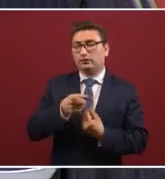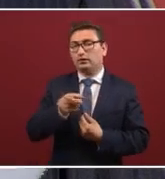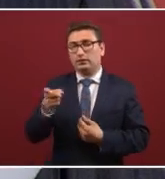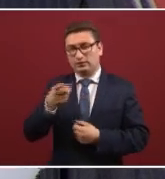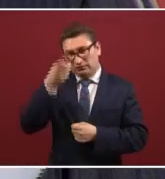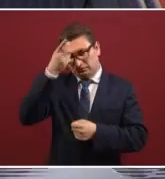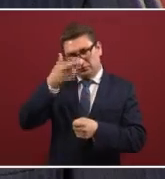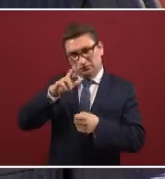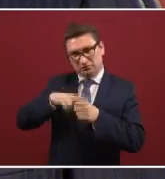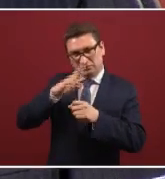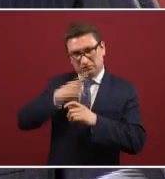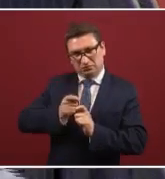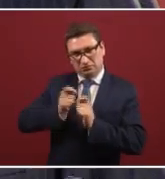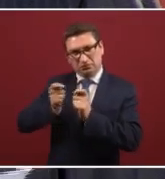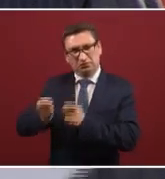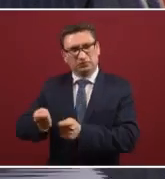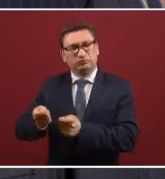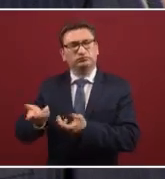de